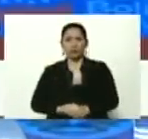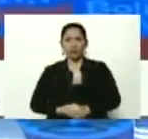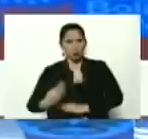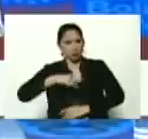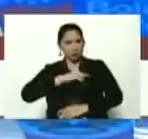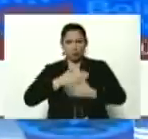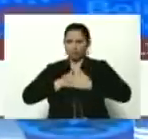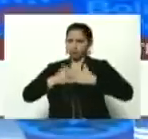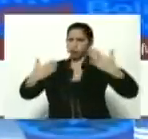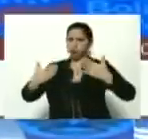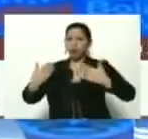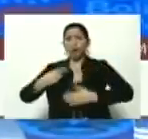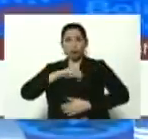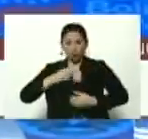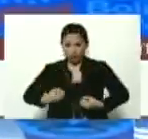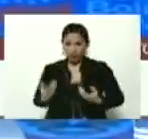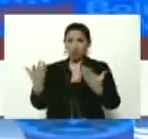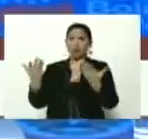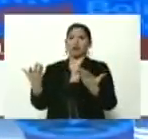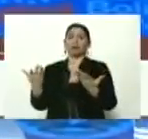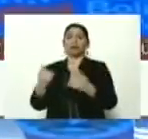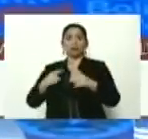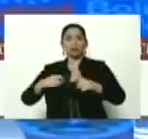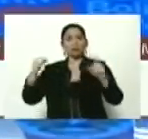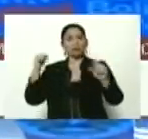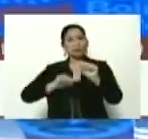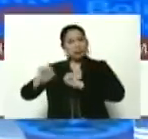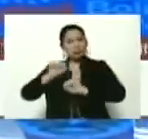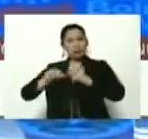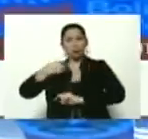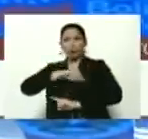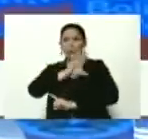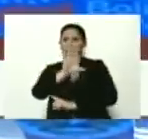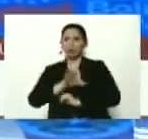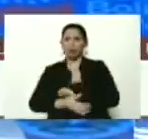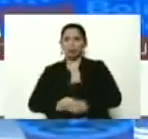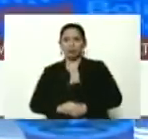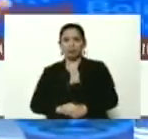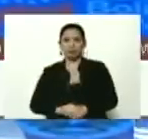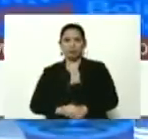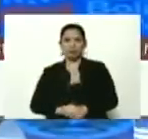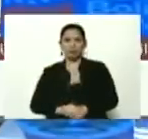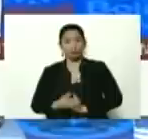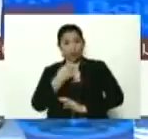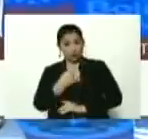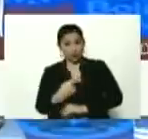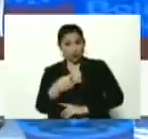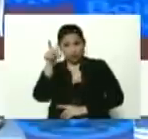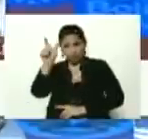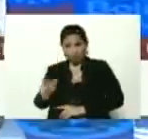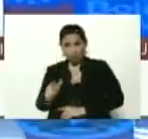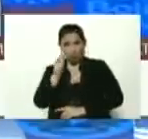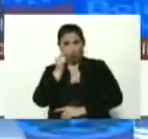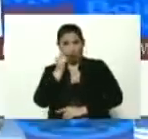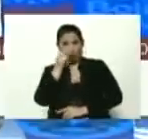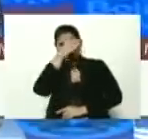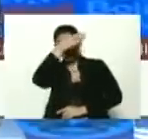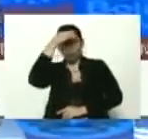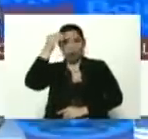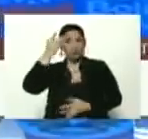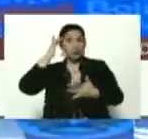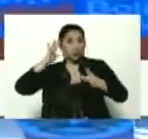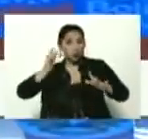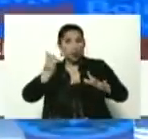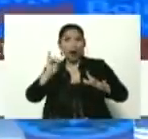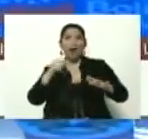estamos dispuestos a dar nuestra vida para defender a nuestra patria. Y dice el señor Trump, según lo que está en